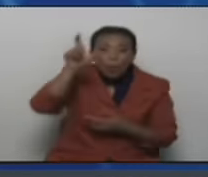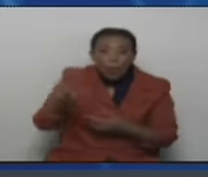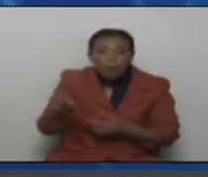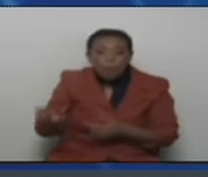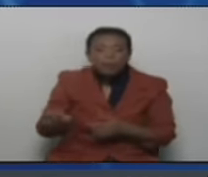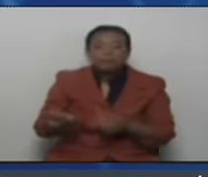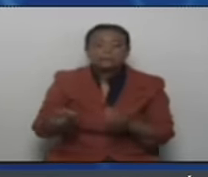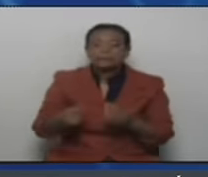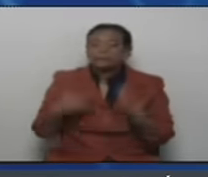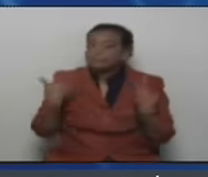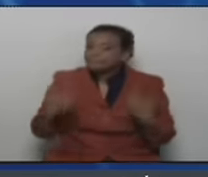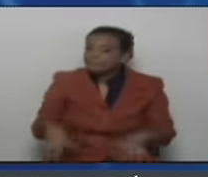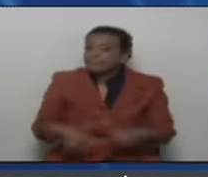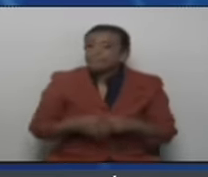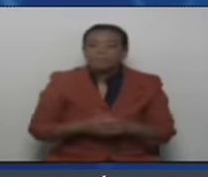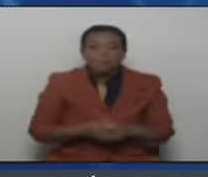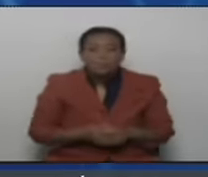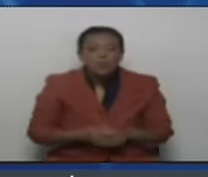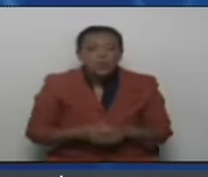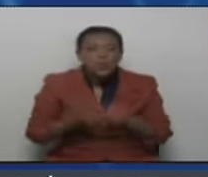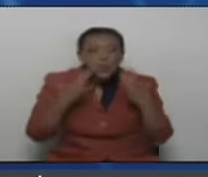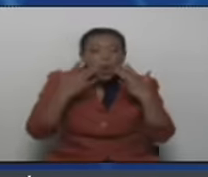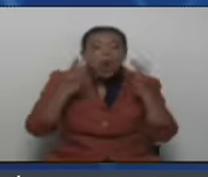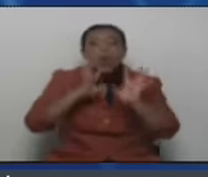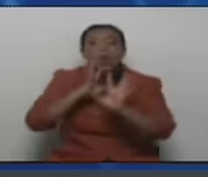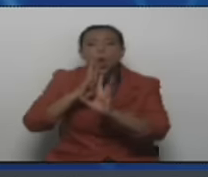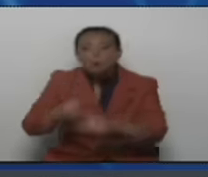Fíjense ustedes lo que fue el relato que trataron de vendernos